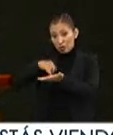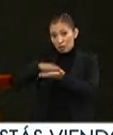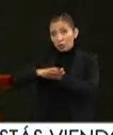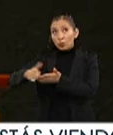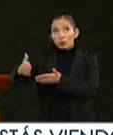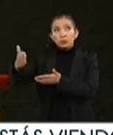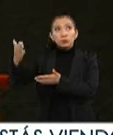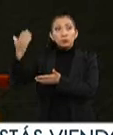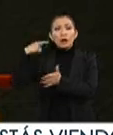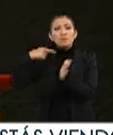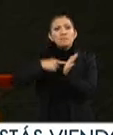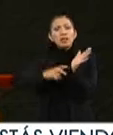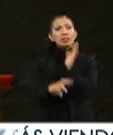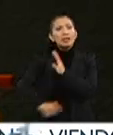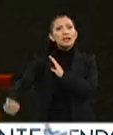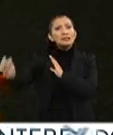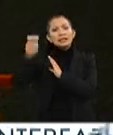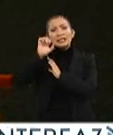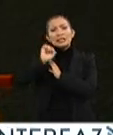impreso en